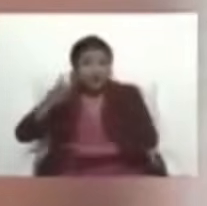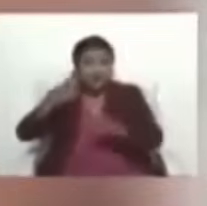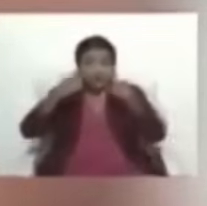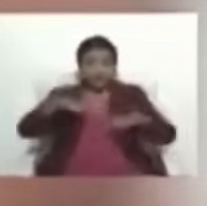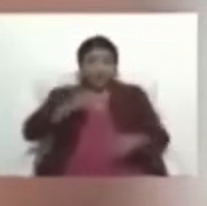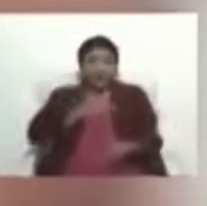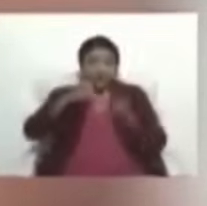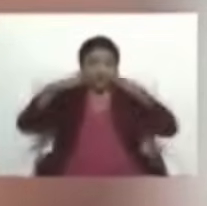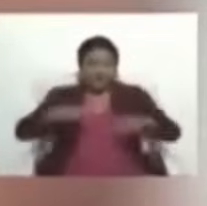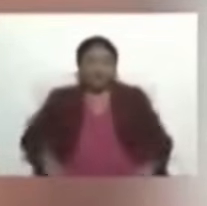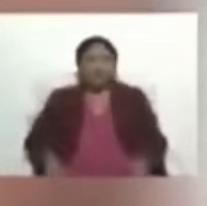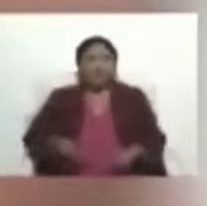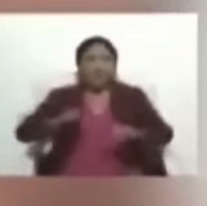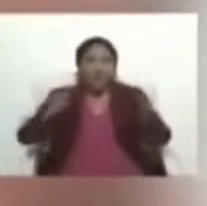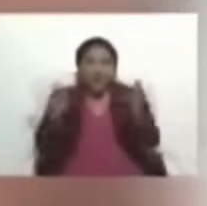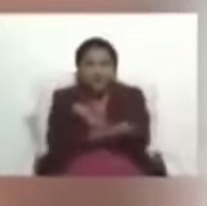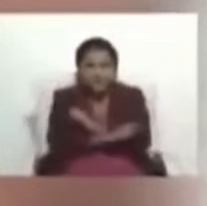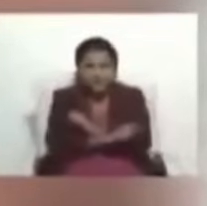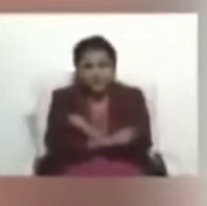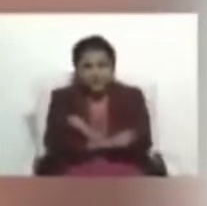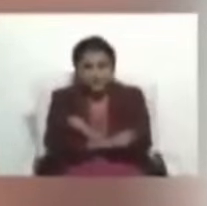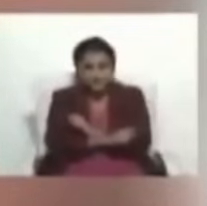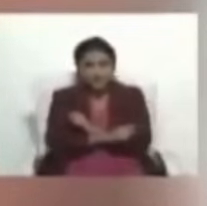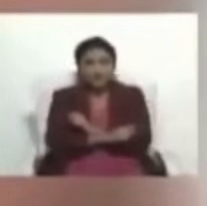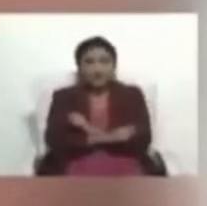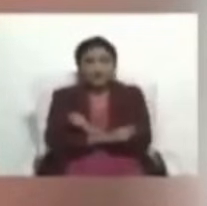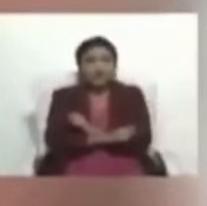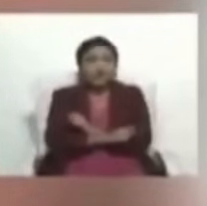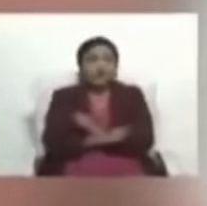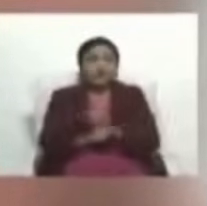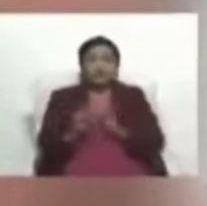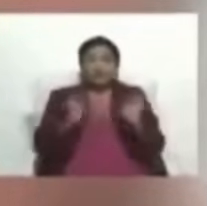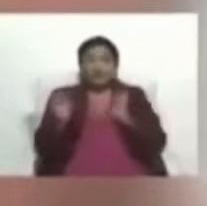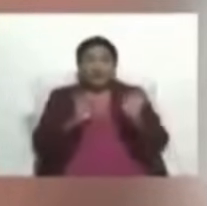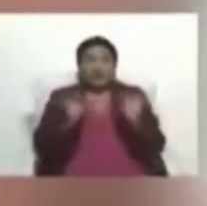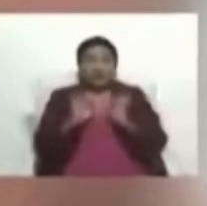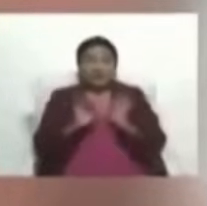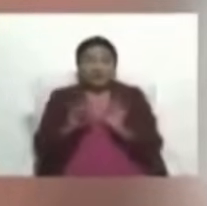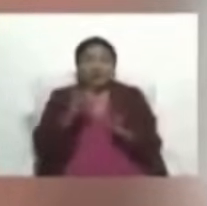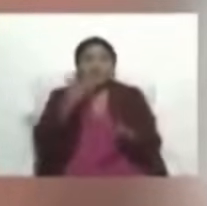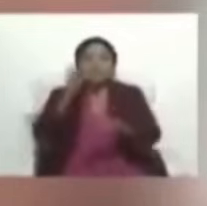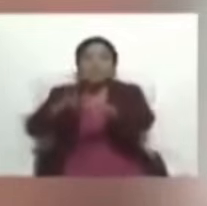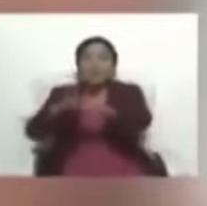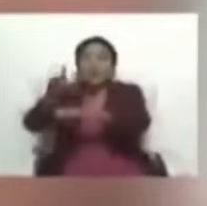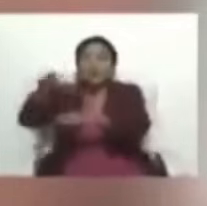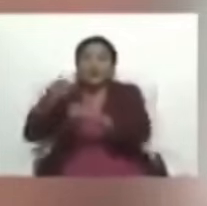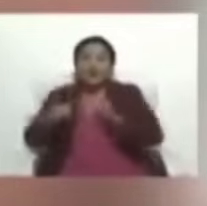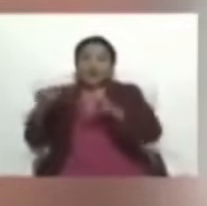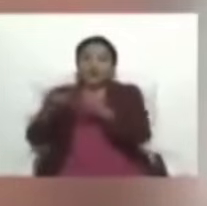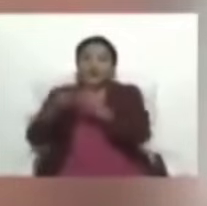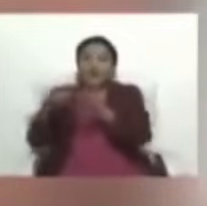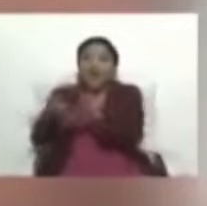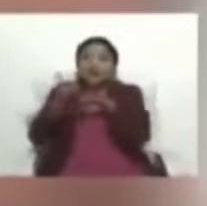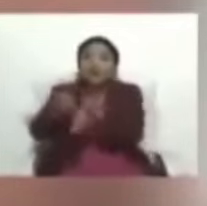cambio, hago la escena de que fue en ese momento, pido auxilio a los vecinos y